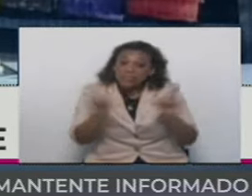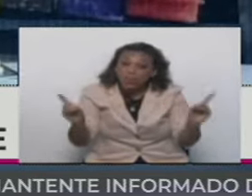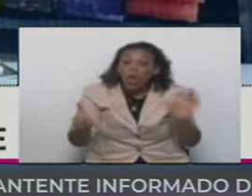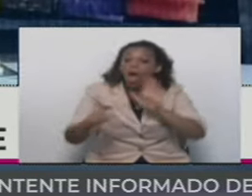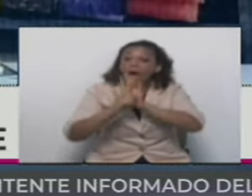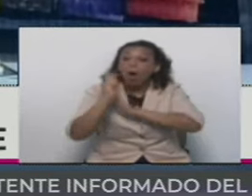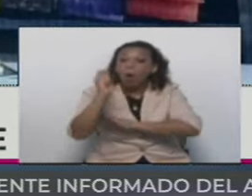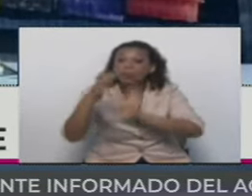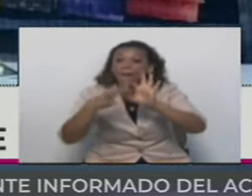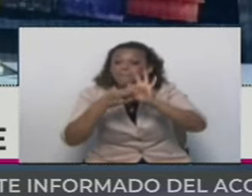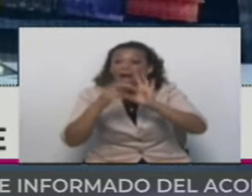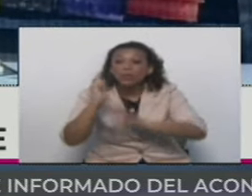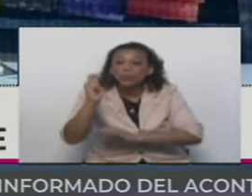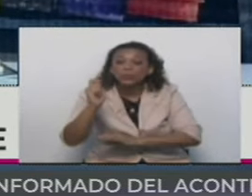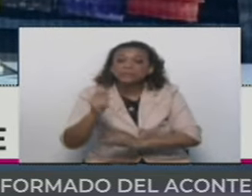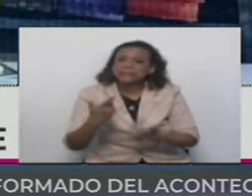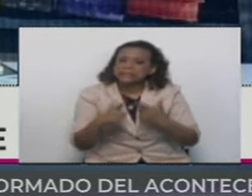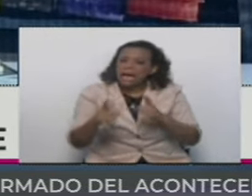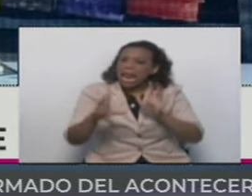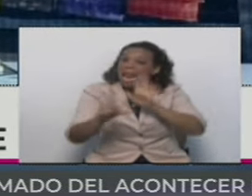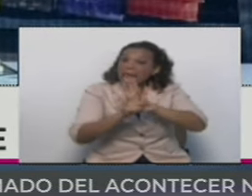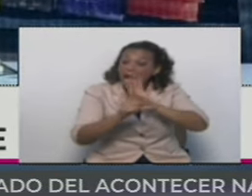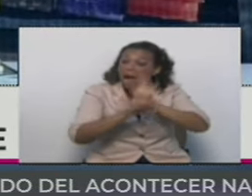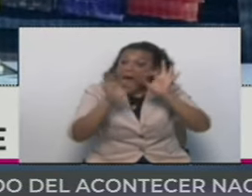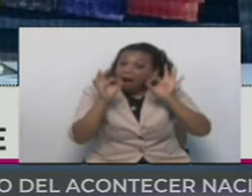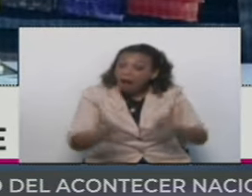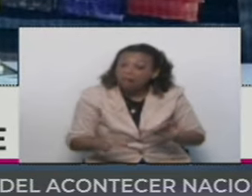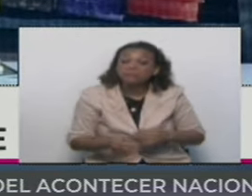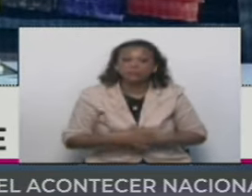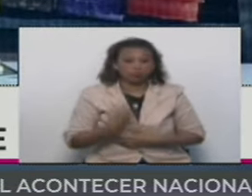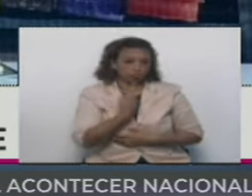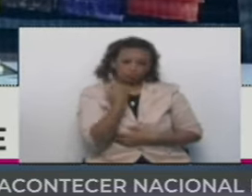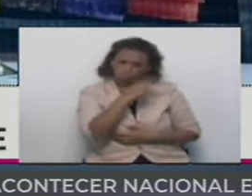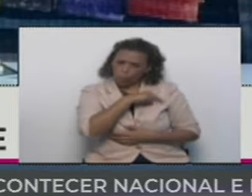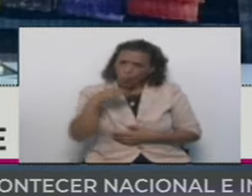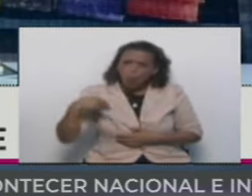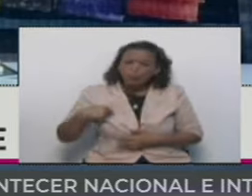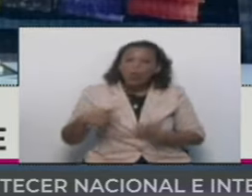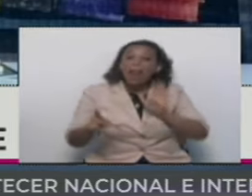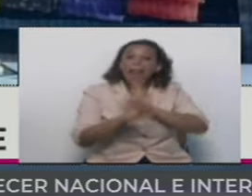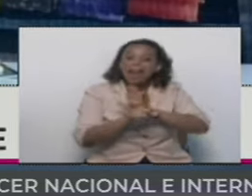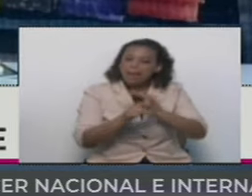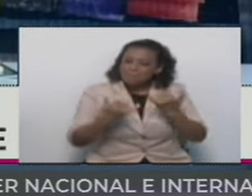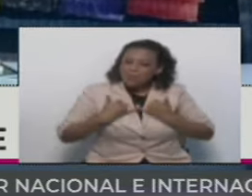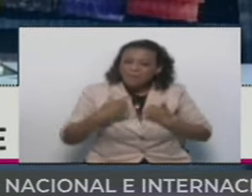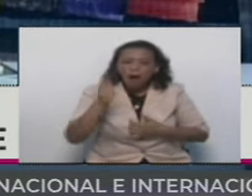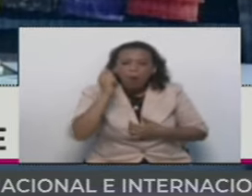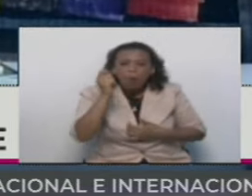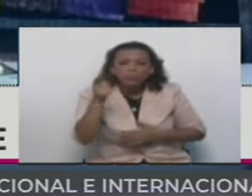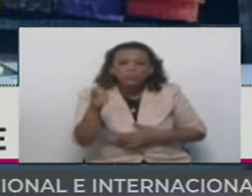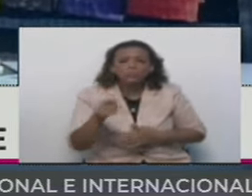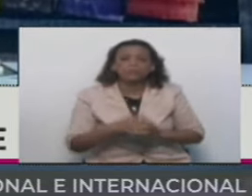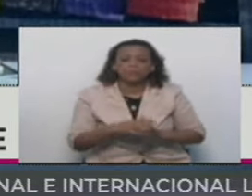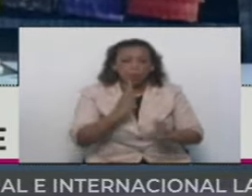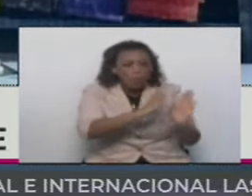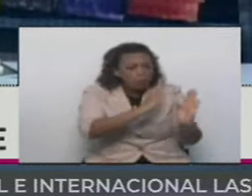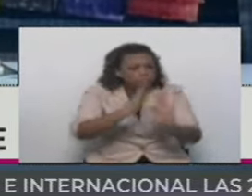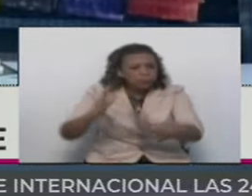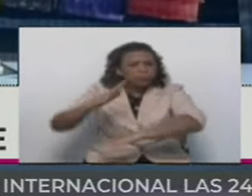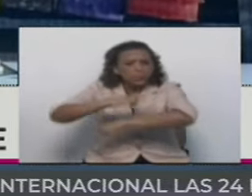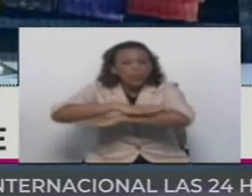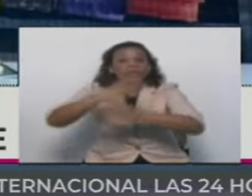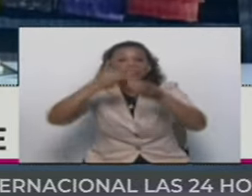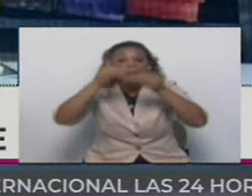constitucional, profundamente legalista. Nosotros somos la ley, somos la constitución, somos el orden, somos la